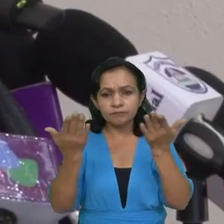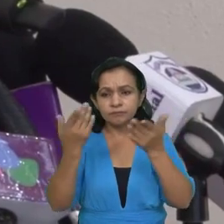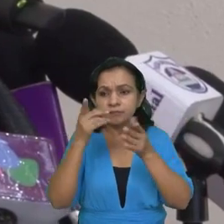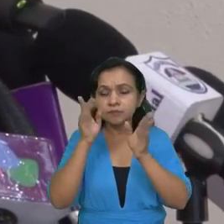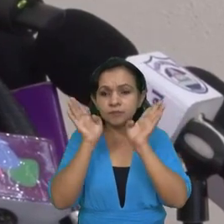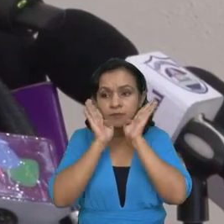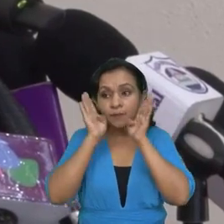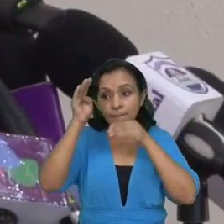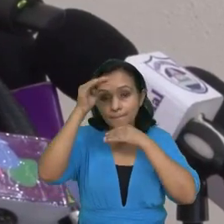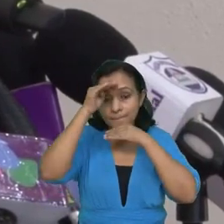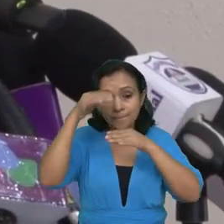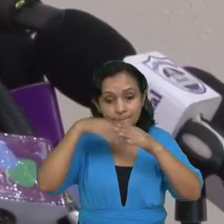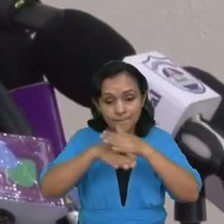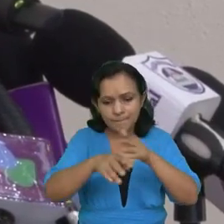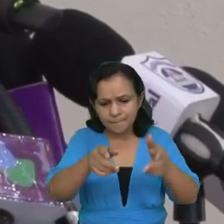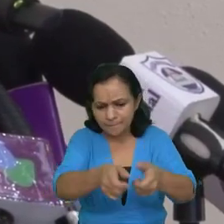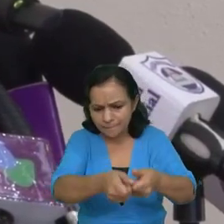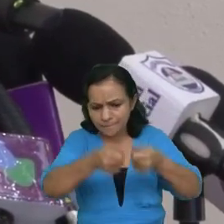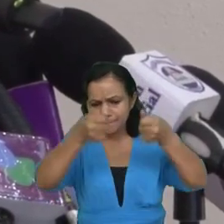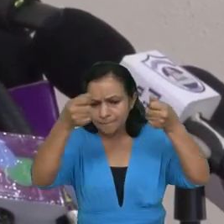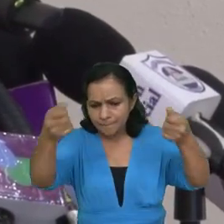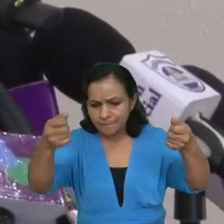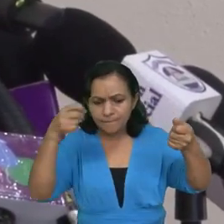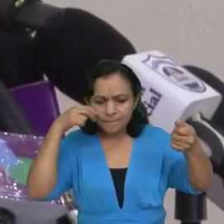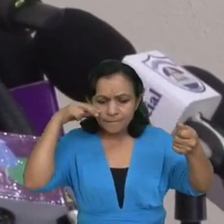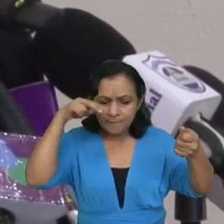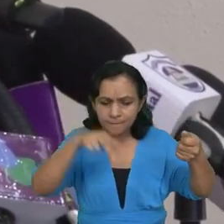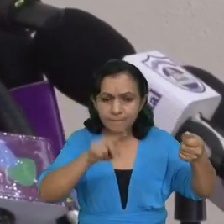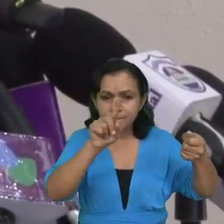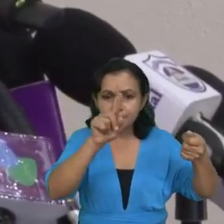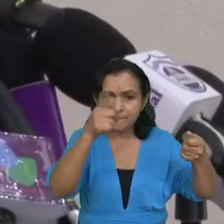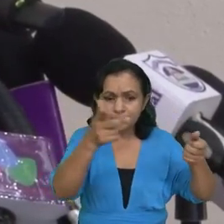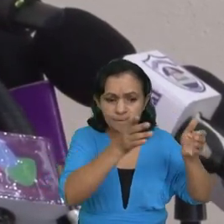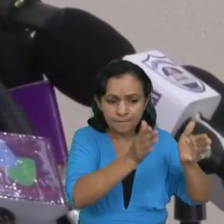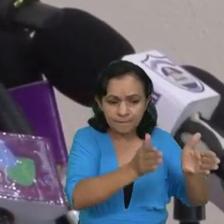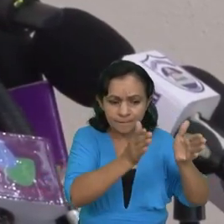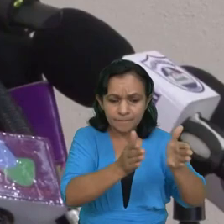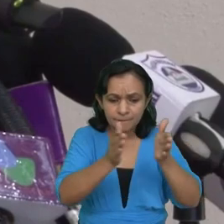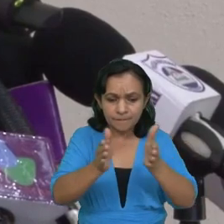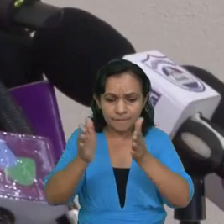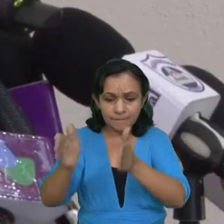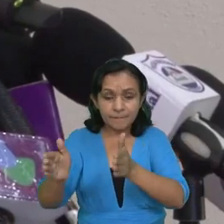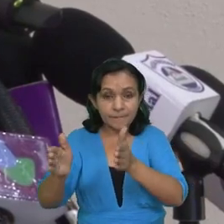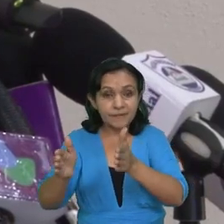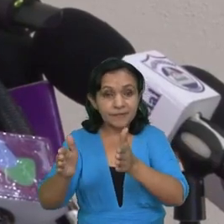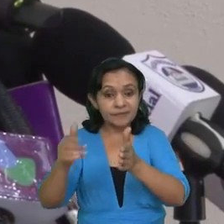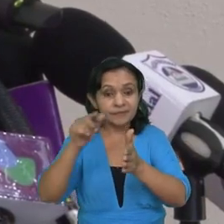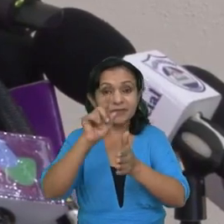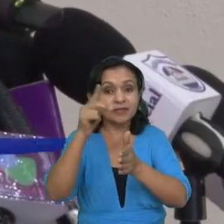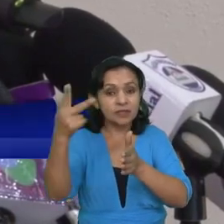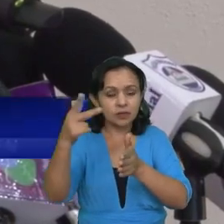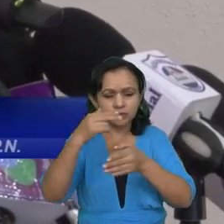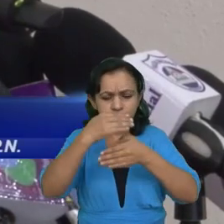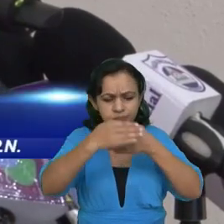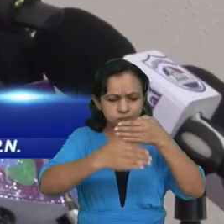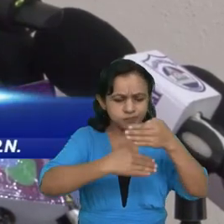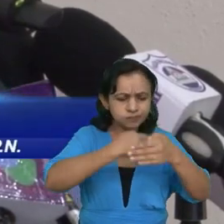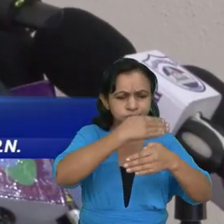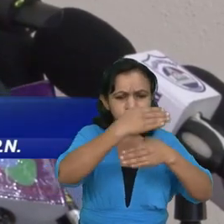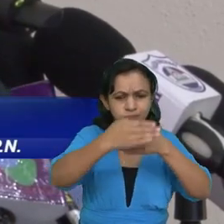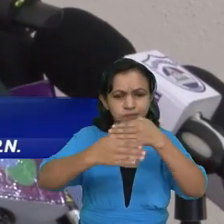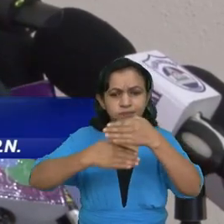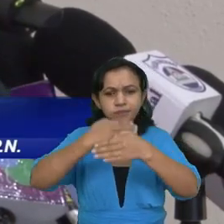en el piso del remolque extrayendo 18 paquetes de forma rectangular envueltos con cinta adhesiva